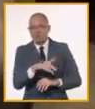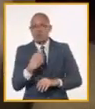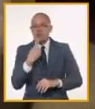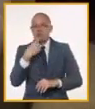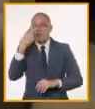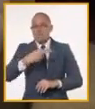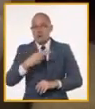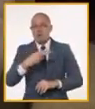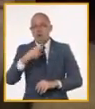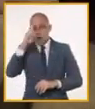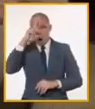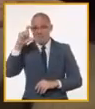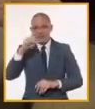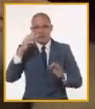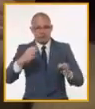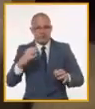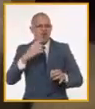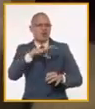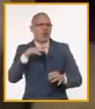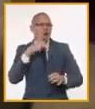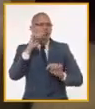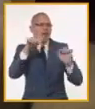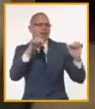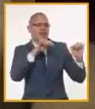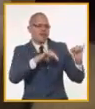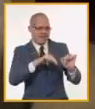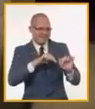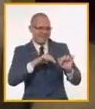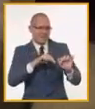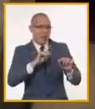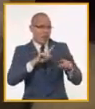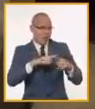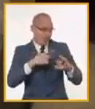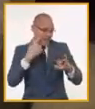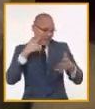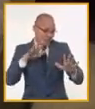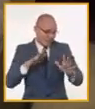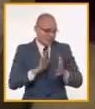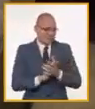decidimos que había que... Porque una de las cosas que decían los campesinos es que cuando se acabara la guerra,